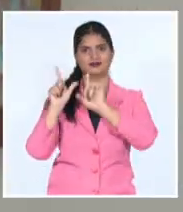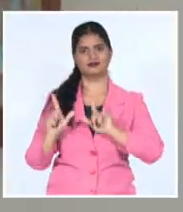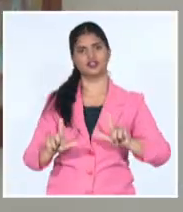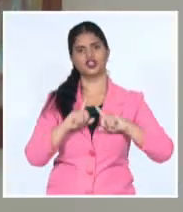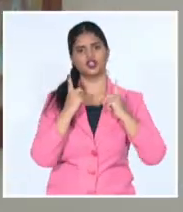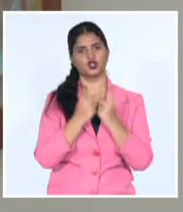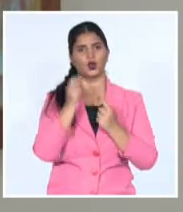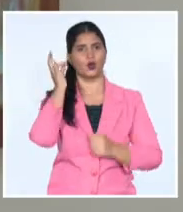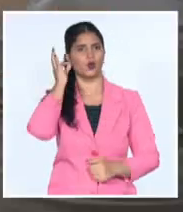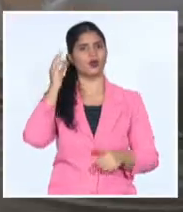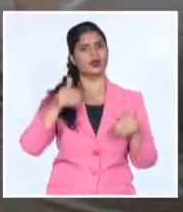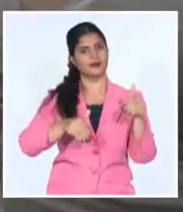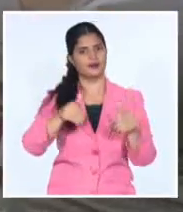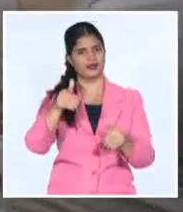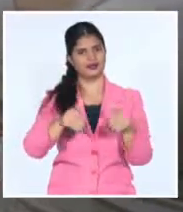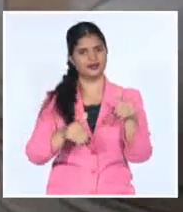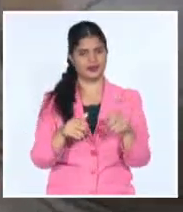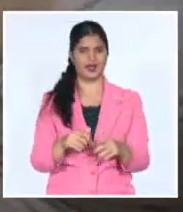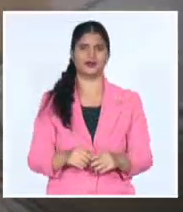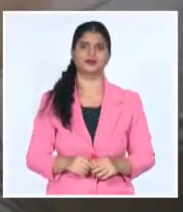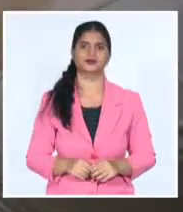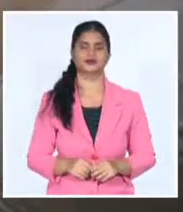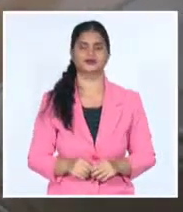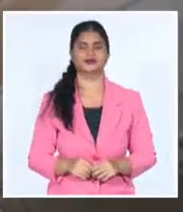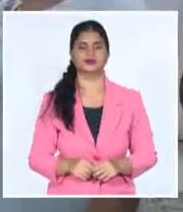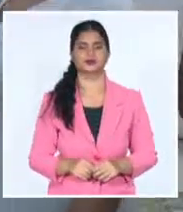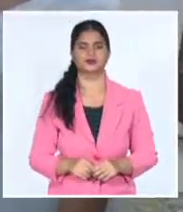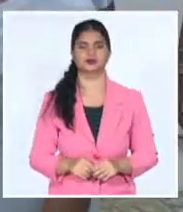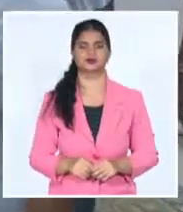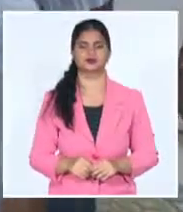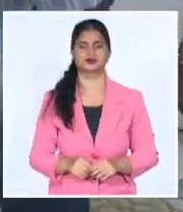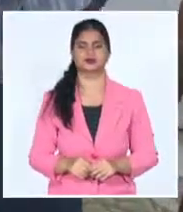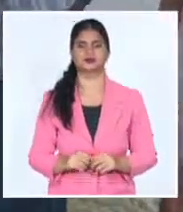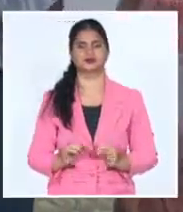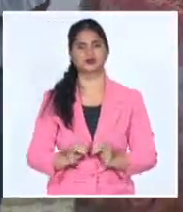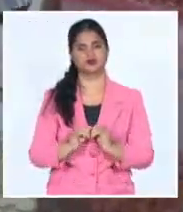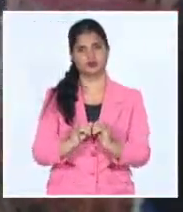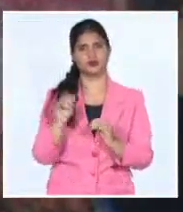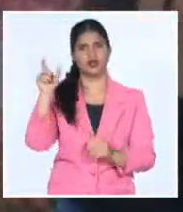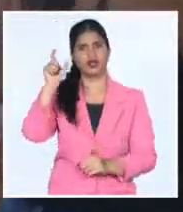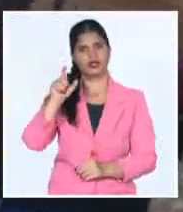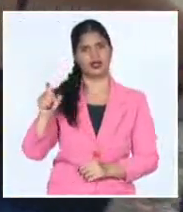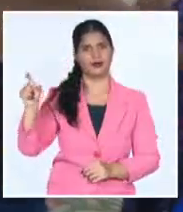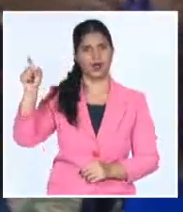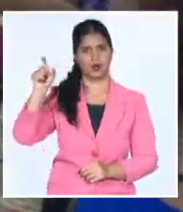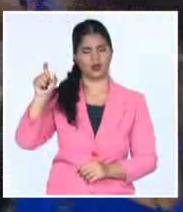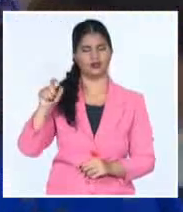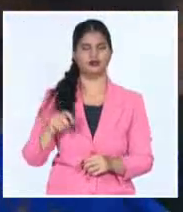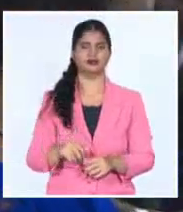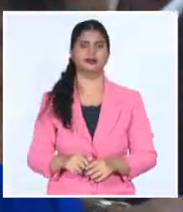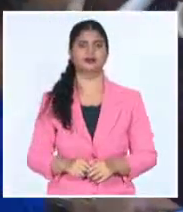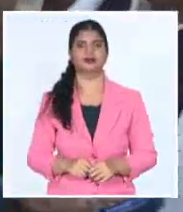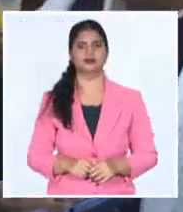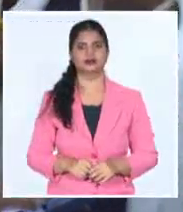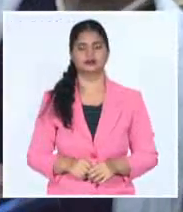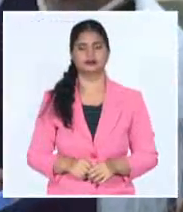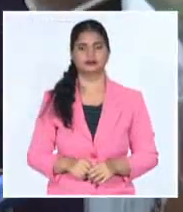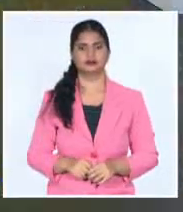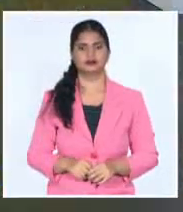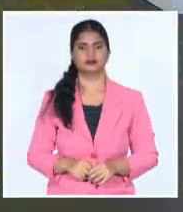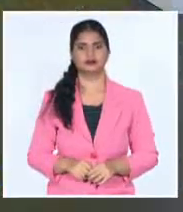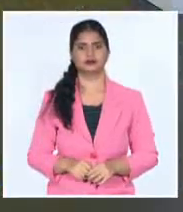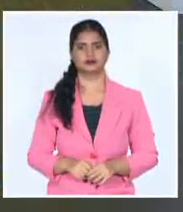Convergencias, muestra que inspira desde el alma femenina. En Camagüey, Aime Amargos, Canal Cubano de